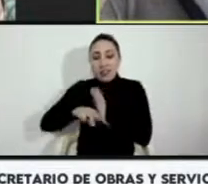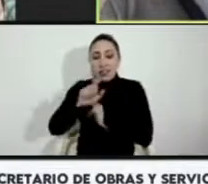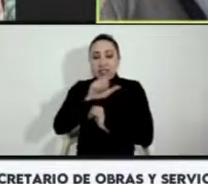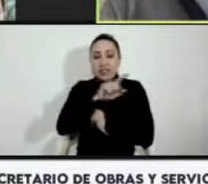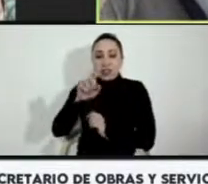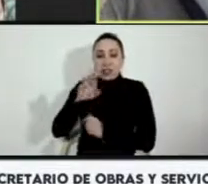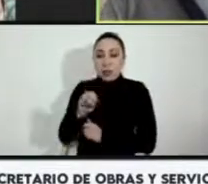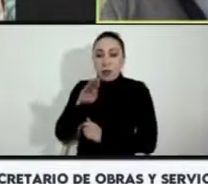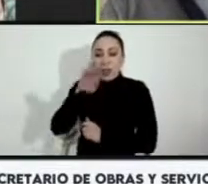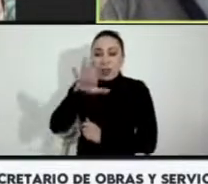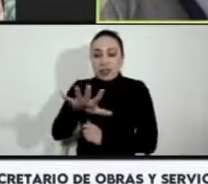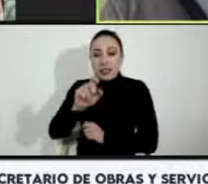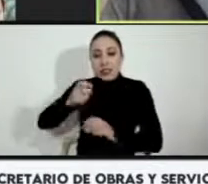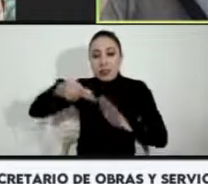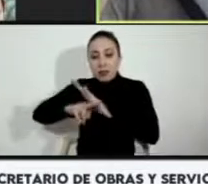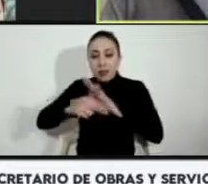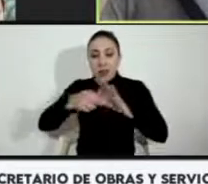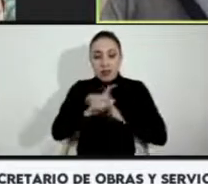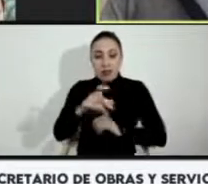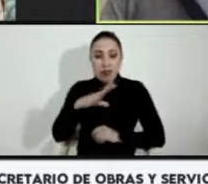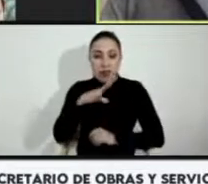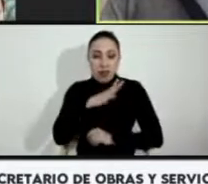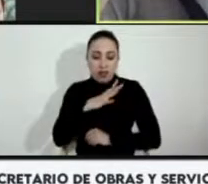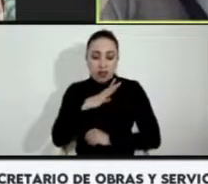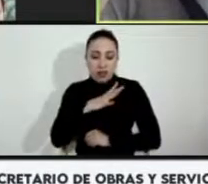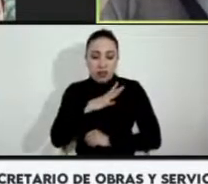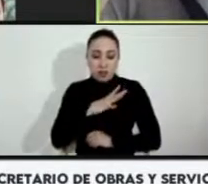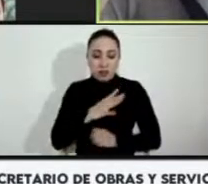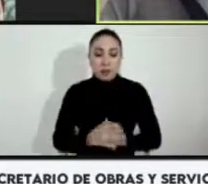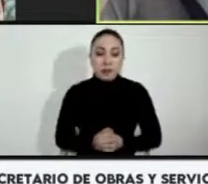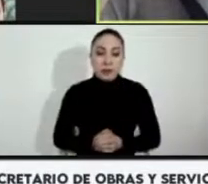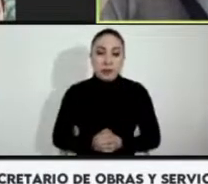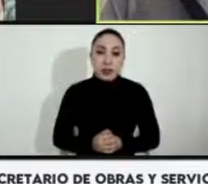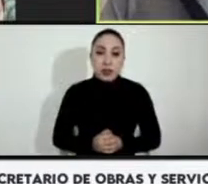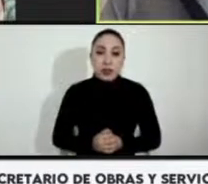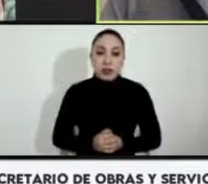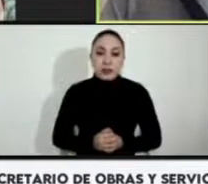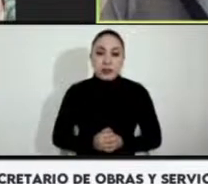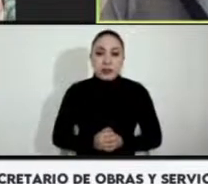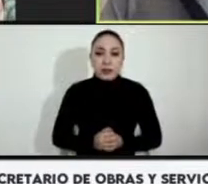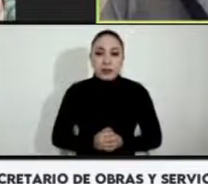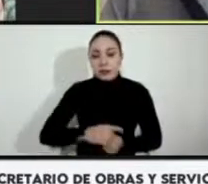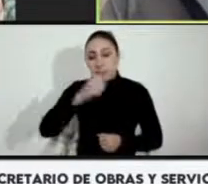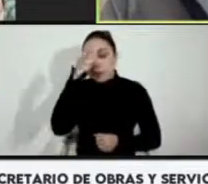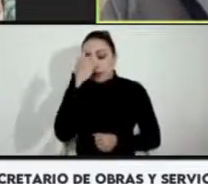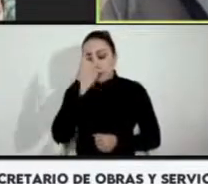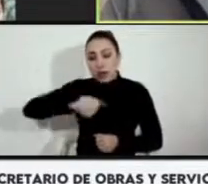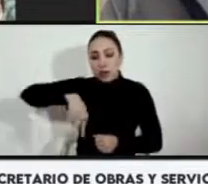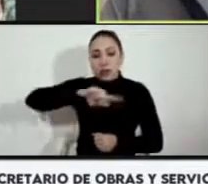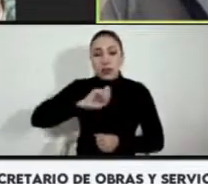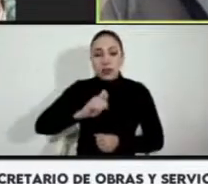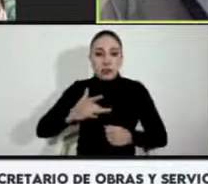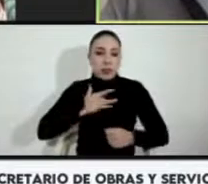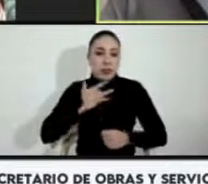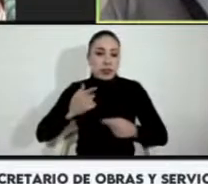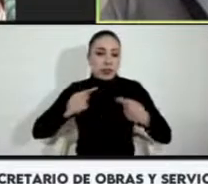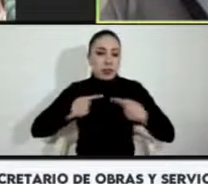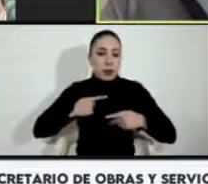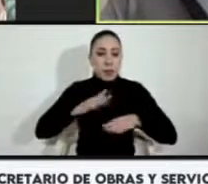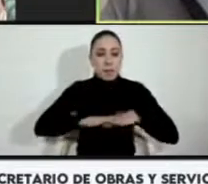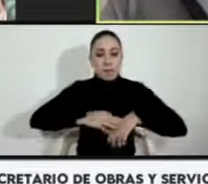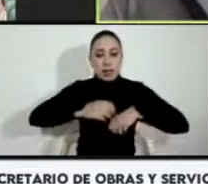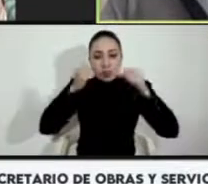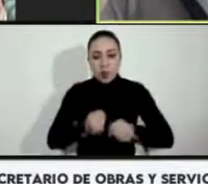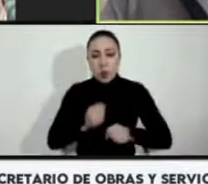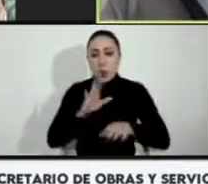del sistema de transporte colectivo Metro, con el propósito de garantizar la seguridad de las personas usuarias